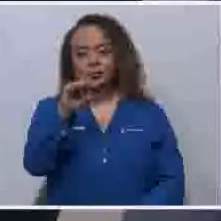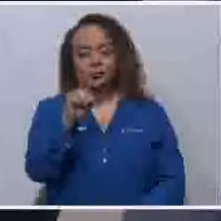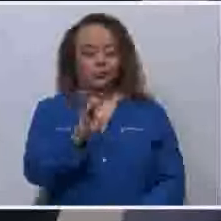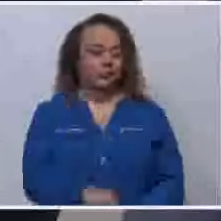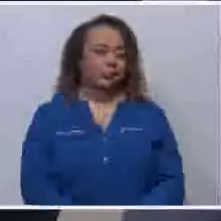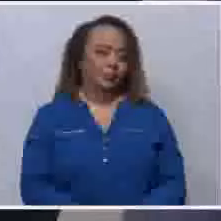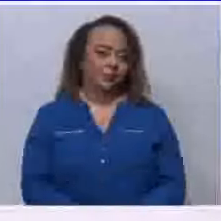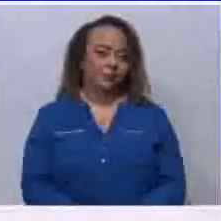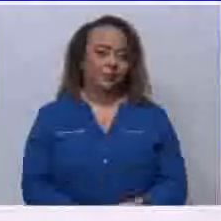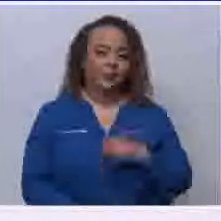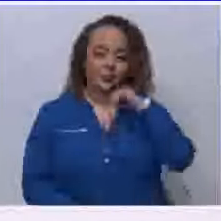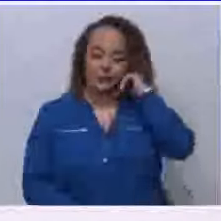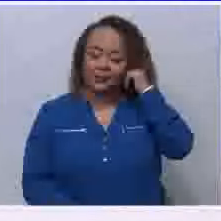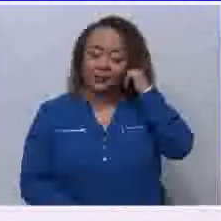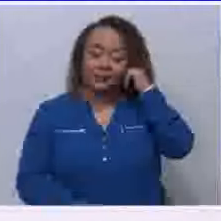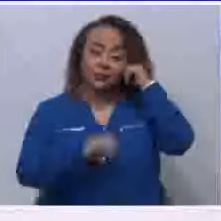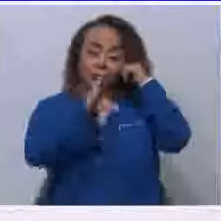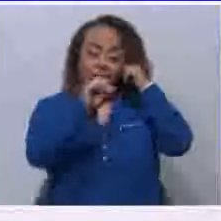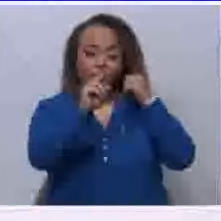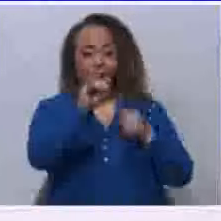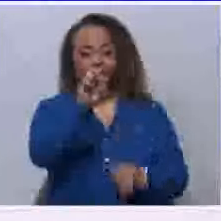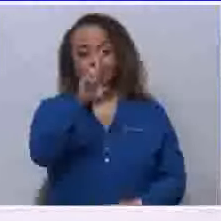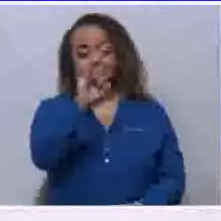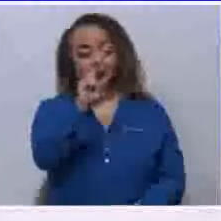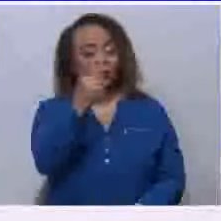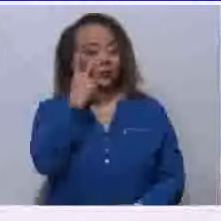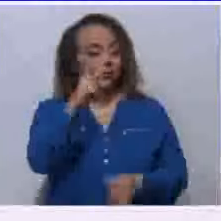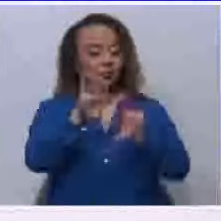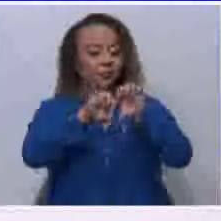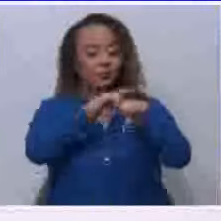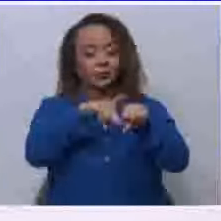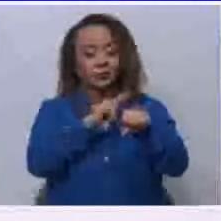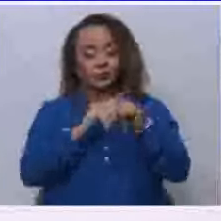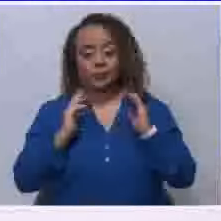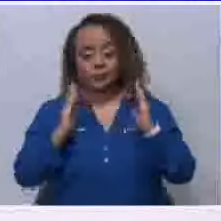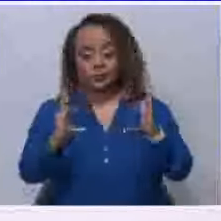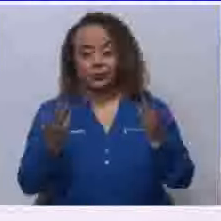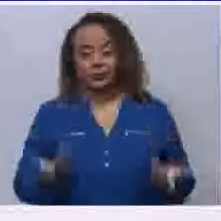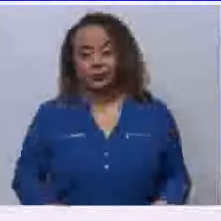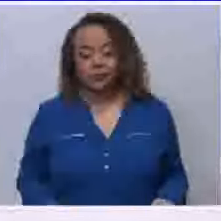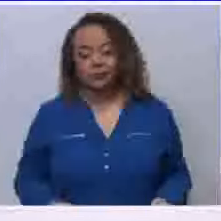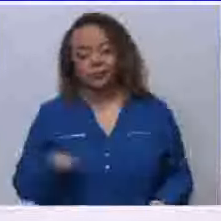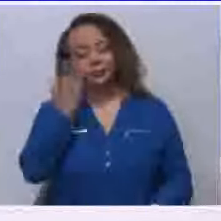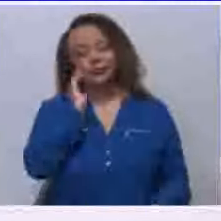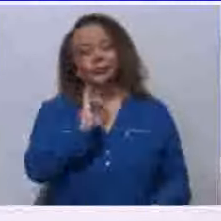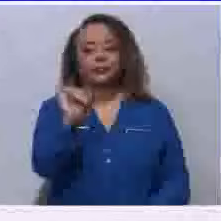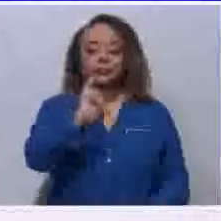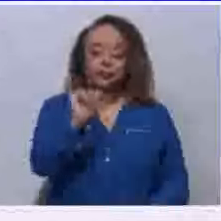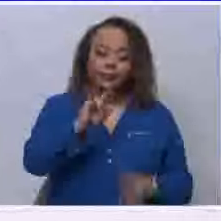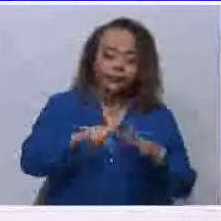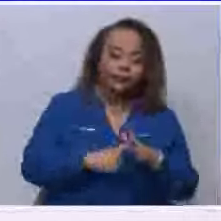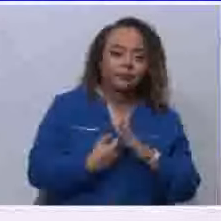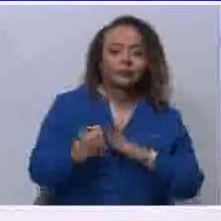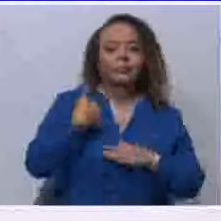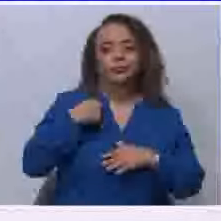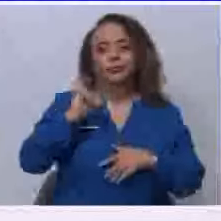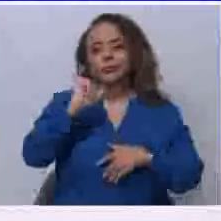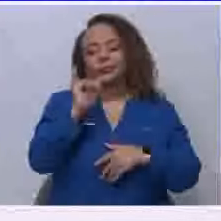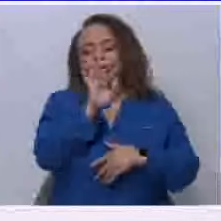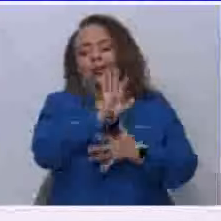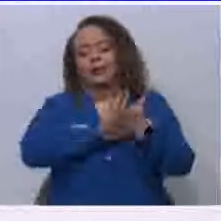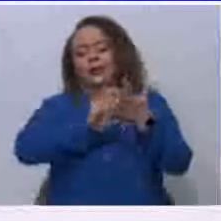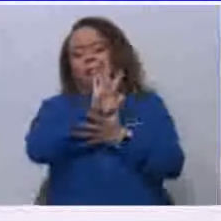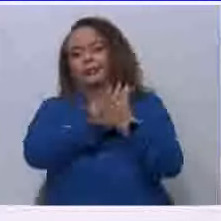adjetivo. Anthony Contreras, no lo hemos visto en la selección corriendo la banda. Sí, sí, sí. Bueno, porque también empezamos a encontrar como una